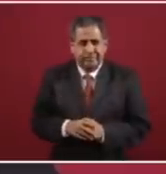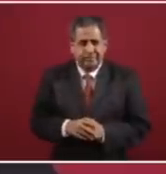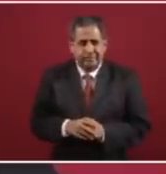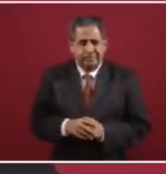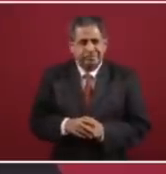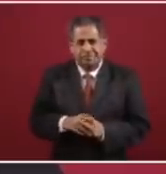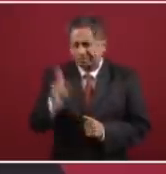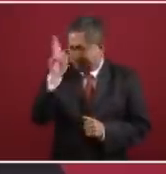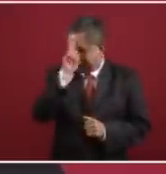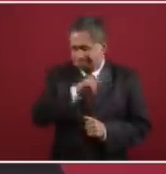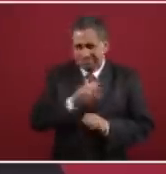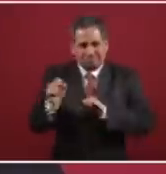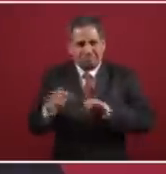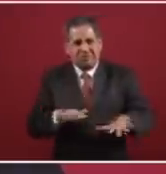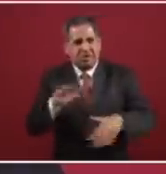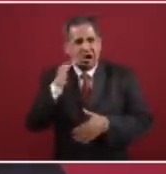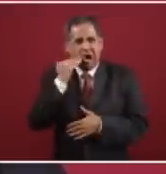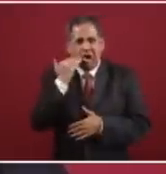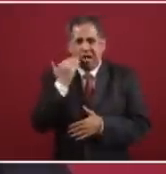abandonados,